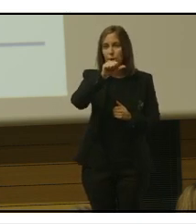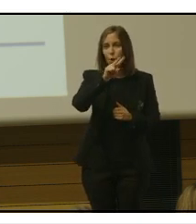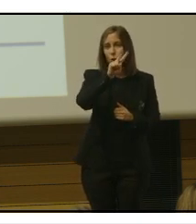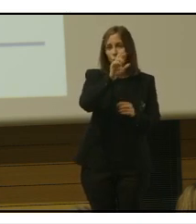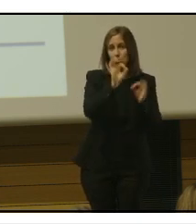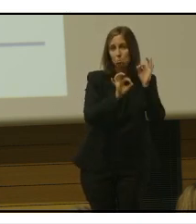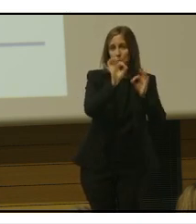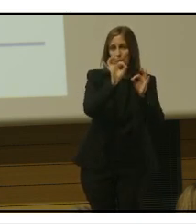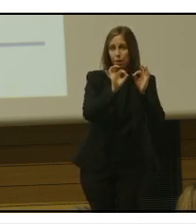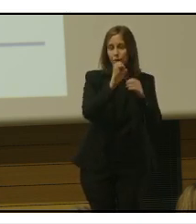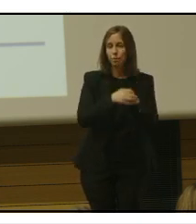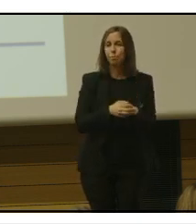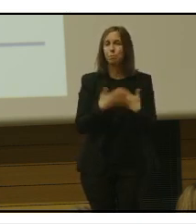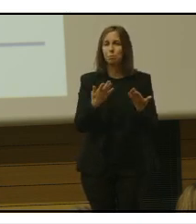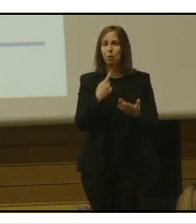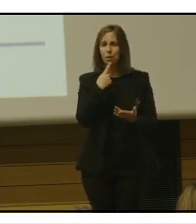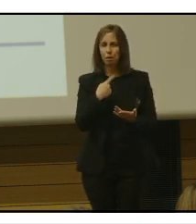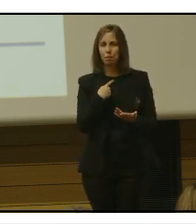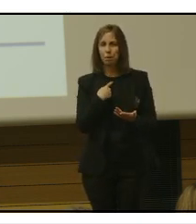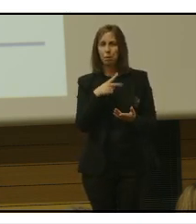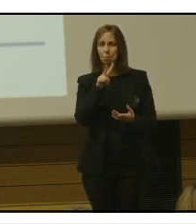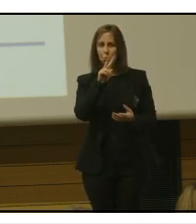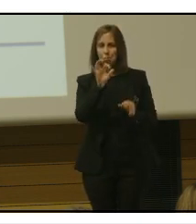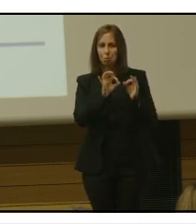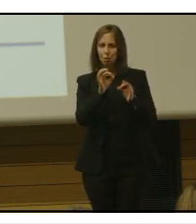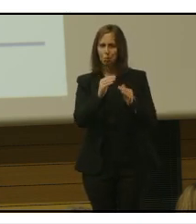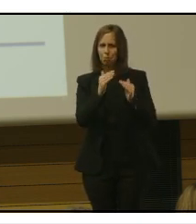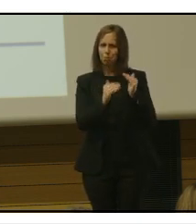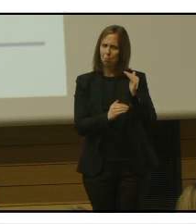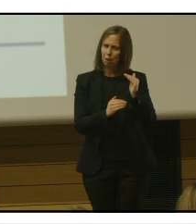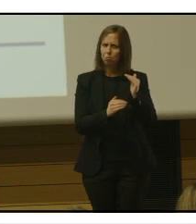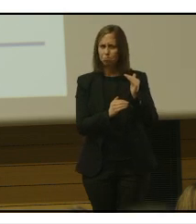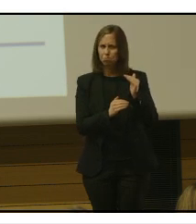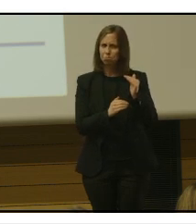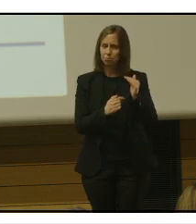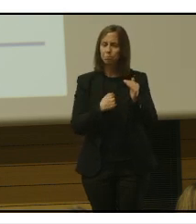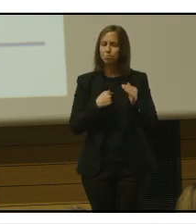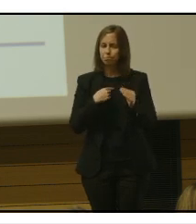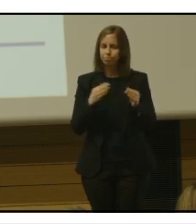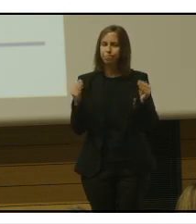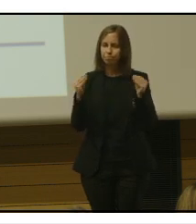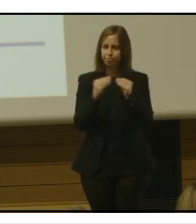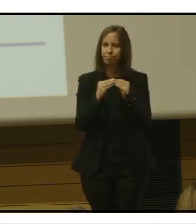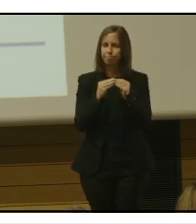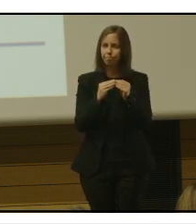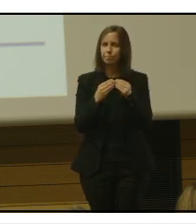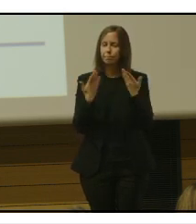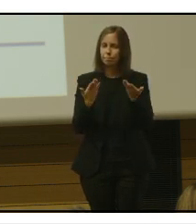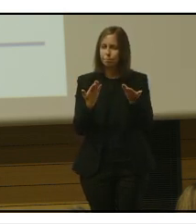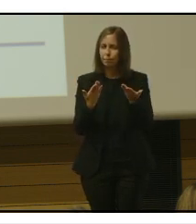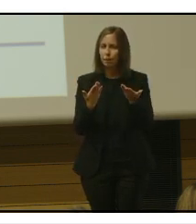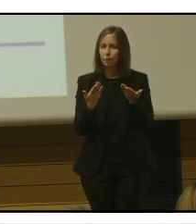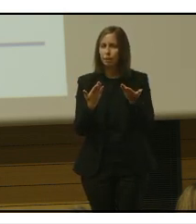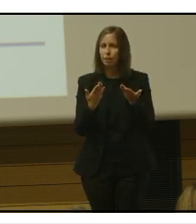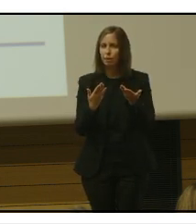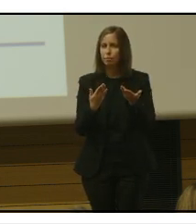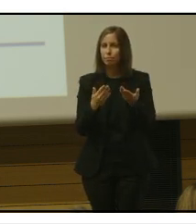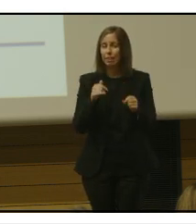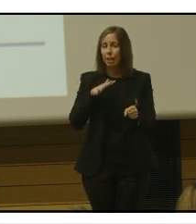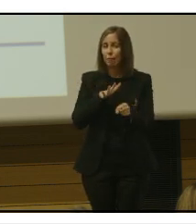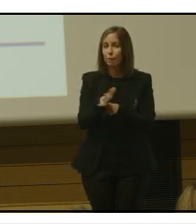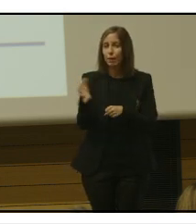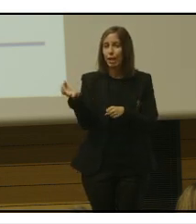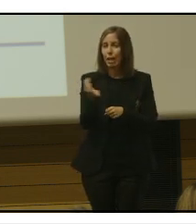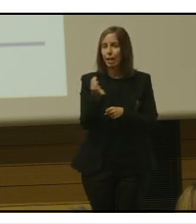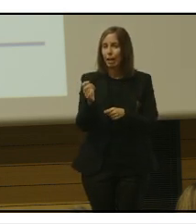2%. Entonces vosotros me diréis, a mí esa prevalencia me parece muy baja, a mí también me parece muy baja. Por eso yo creo que aquí está muy influida por